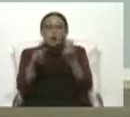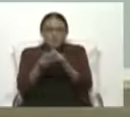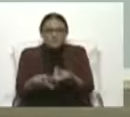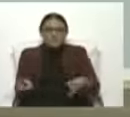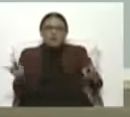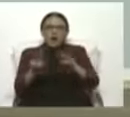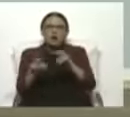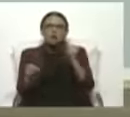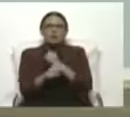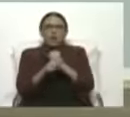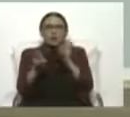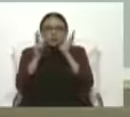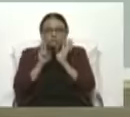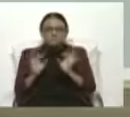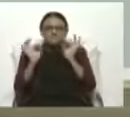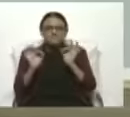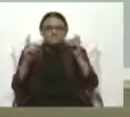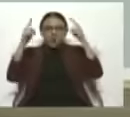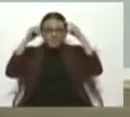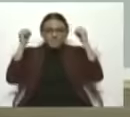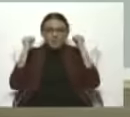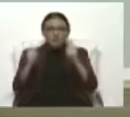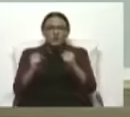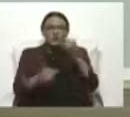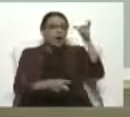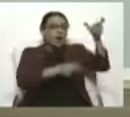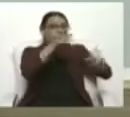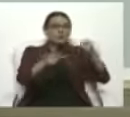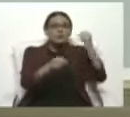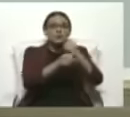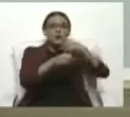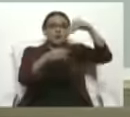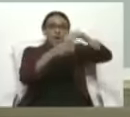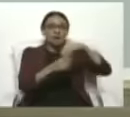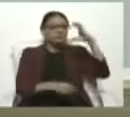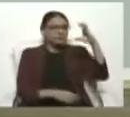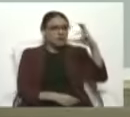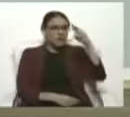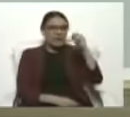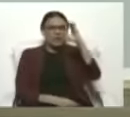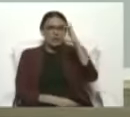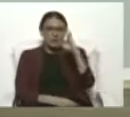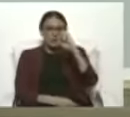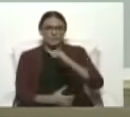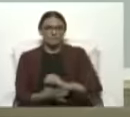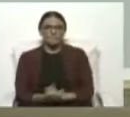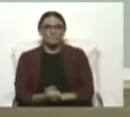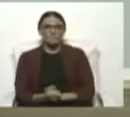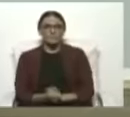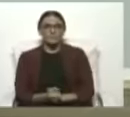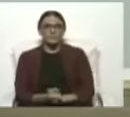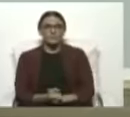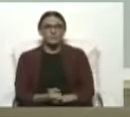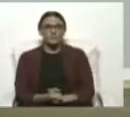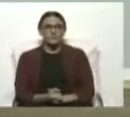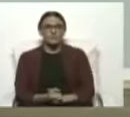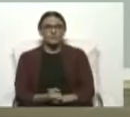profesionalismo de los servidores y servidoras del Consejo Nacional